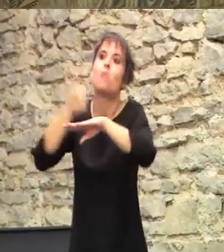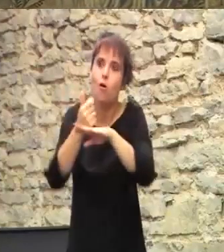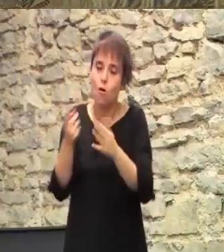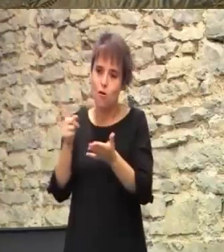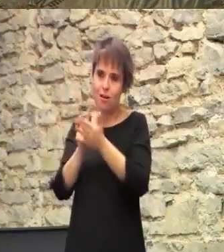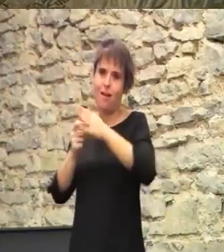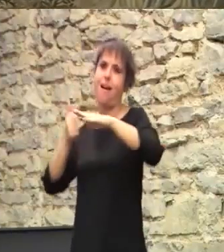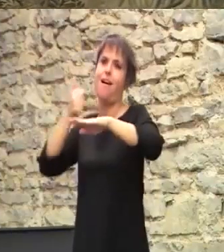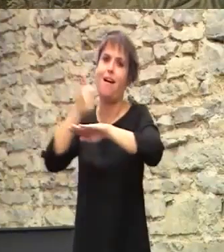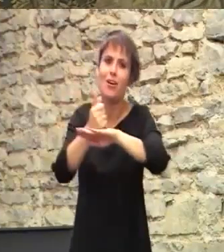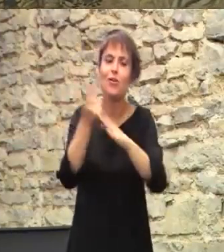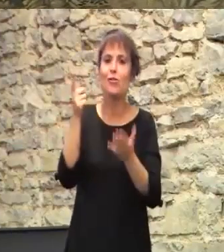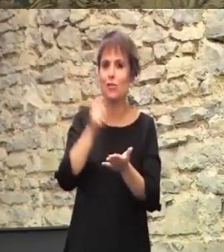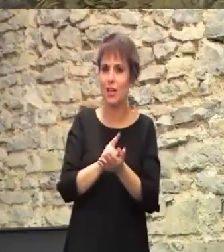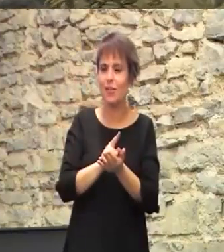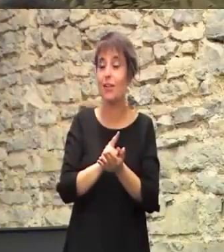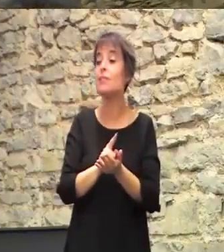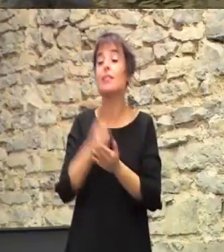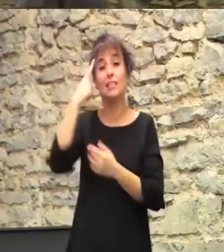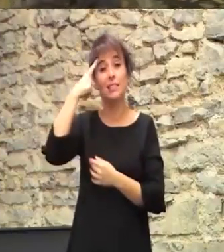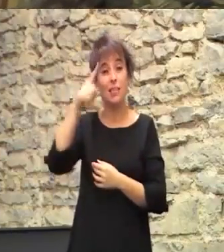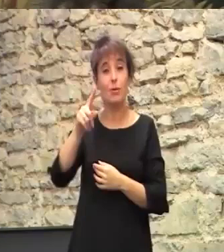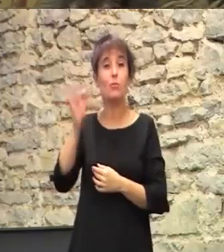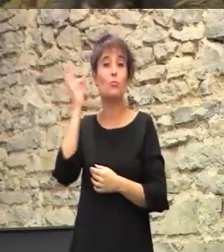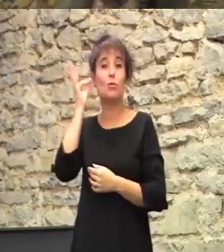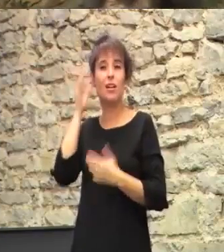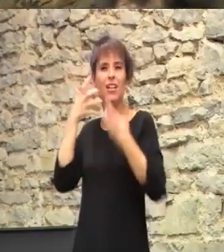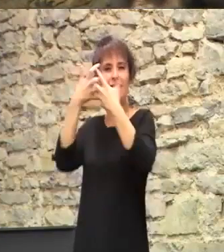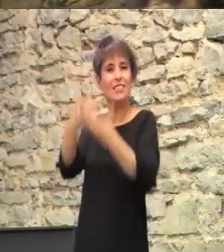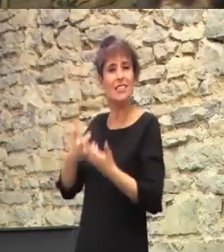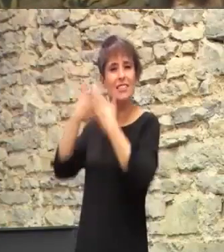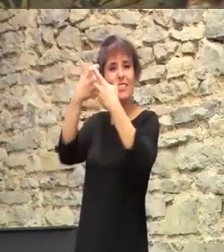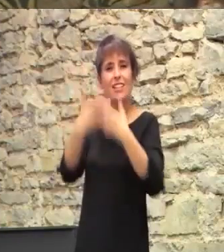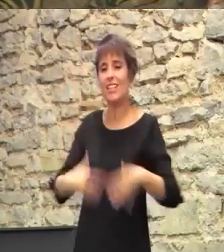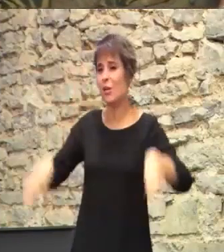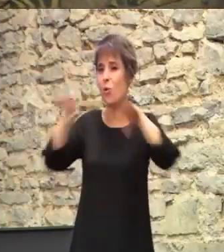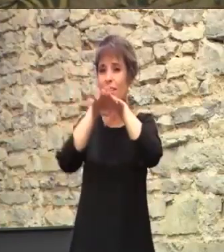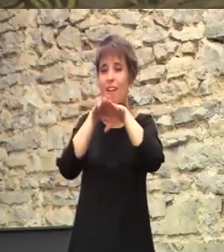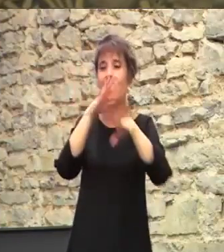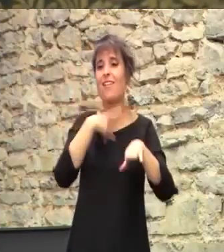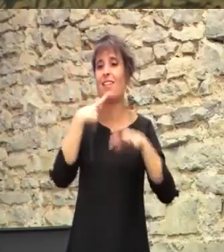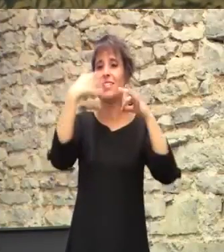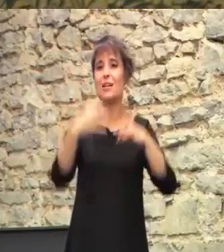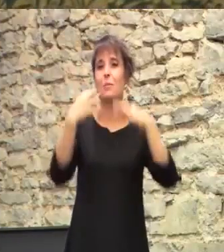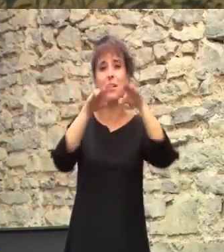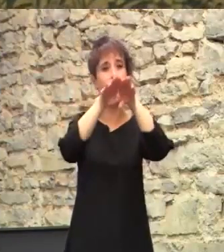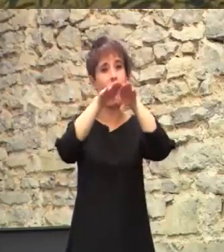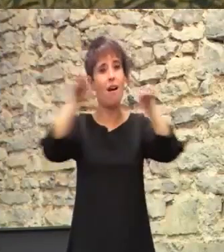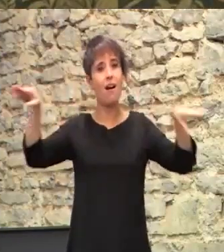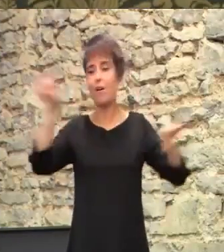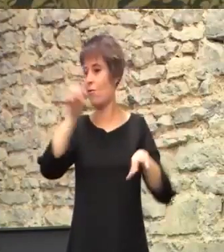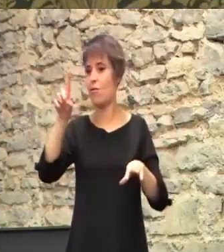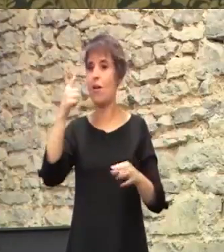sabemos también que la larga lucha de las mujeres por la igualdad nunca ha sido lineal que después de